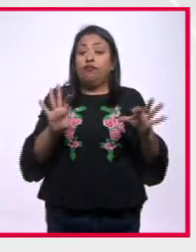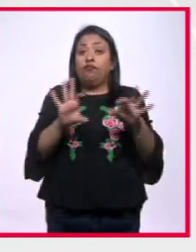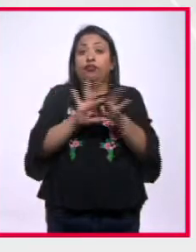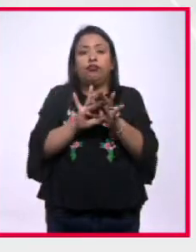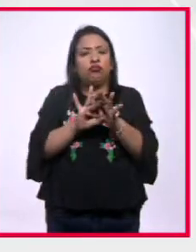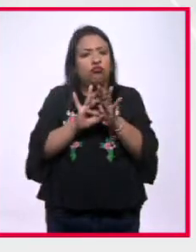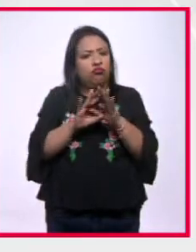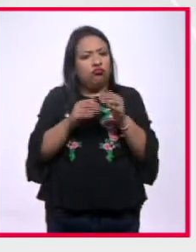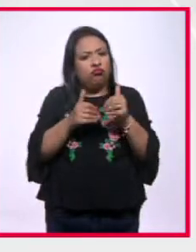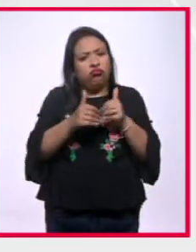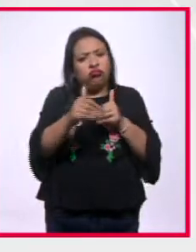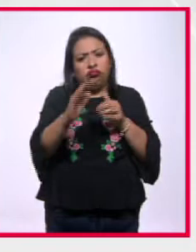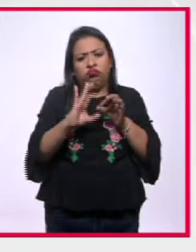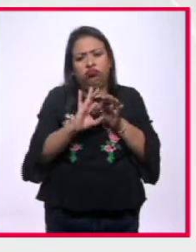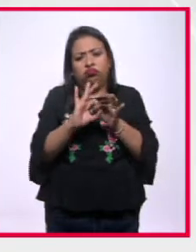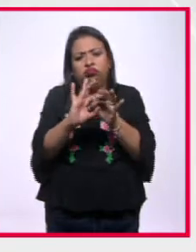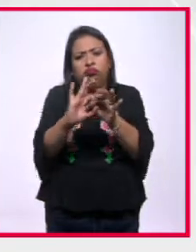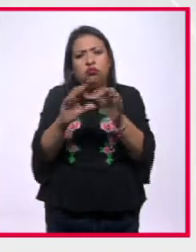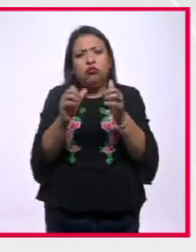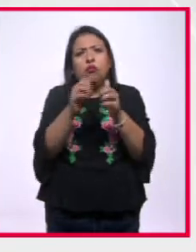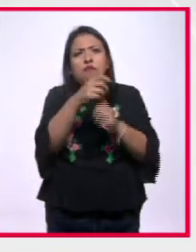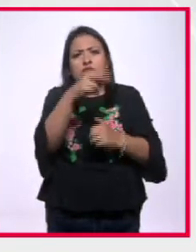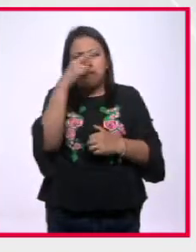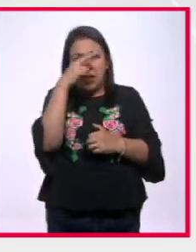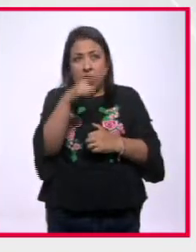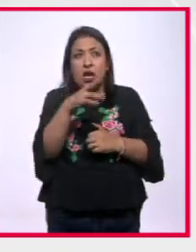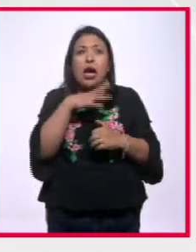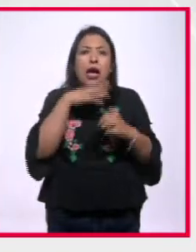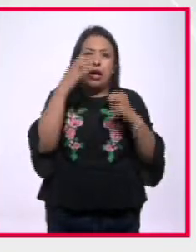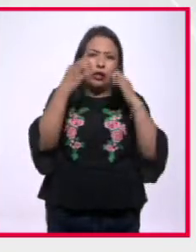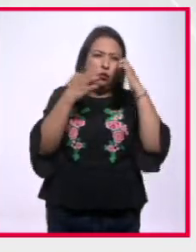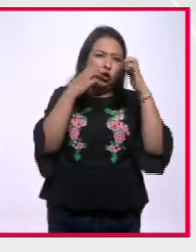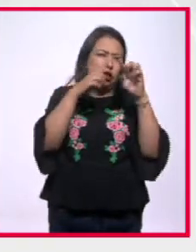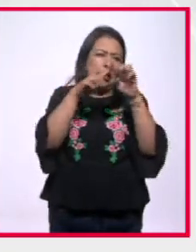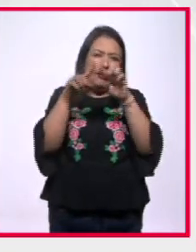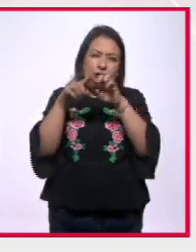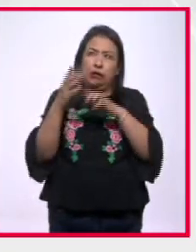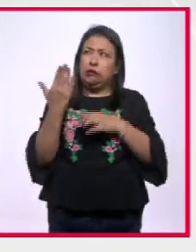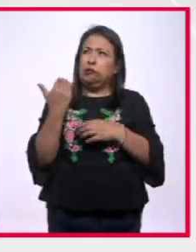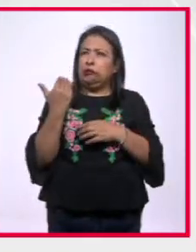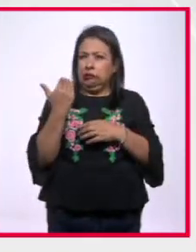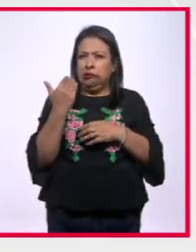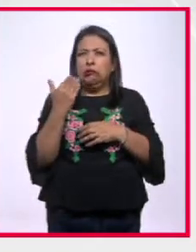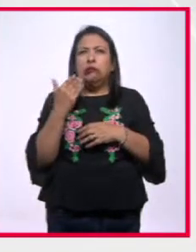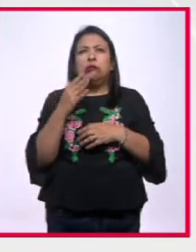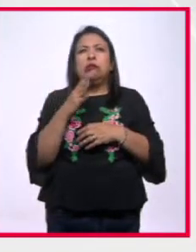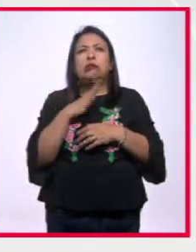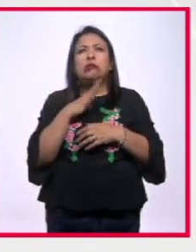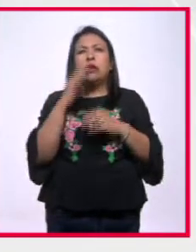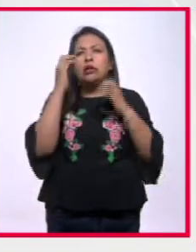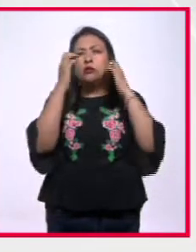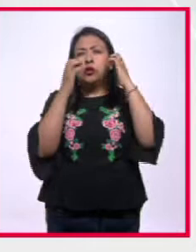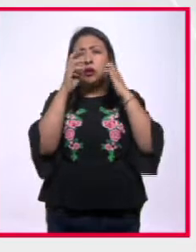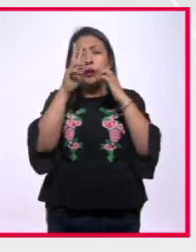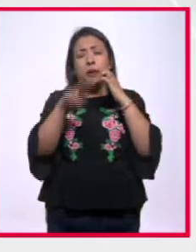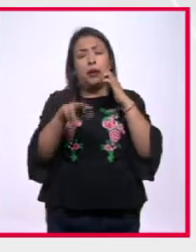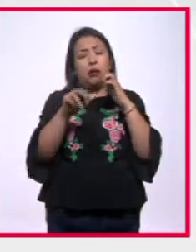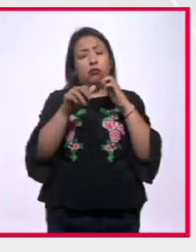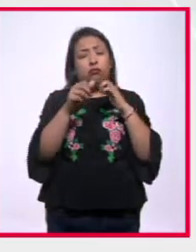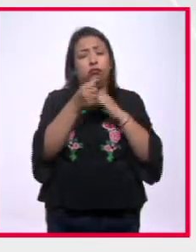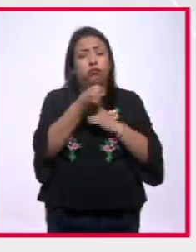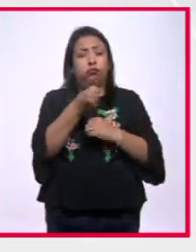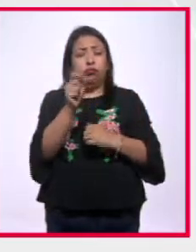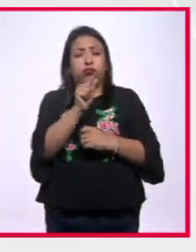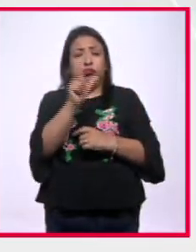permanente con mexico hacemos exposiciones de todo tipo acabamos de tener una de un gran grabador